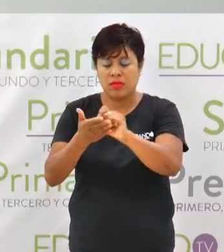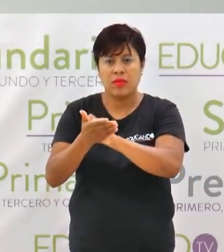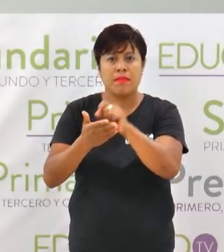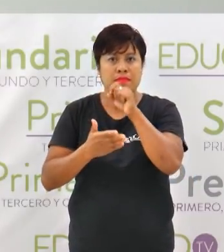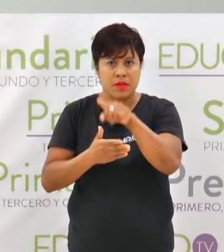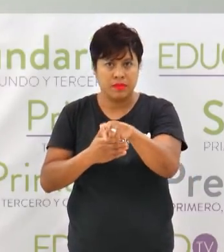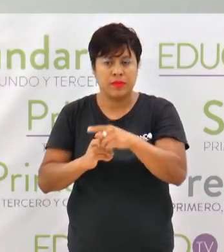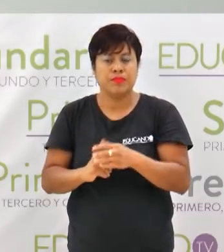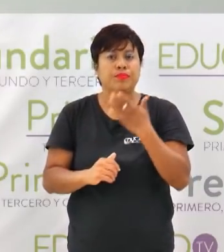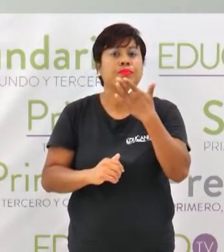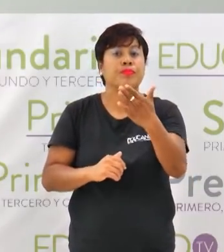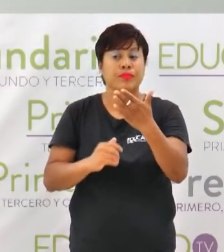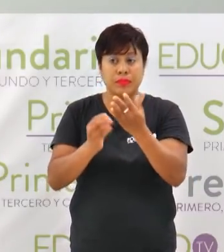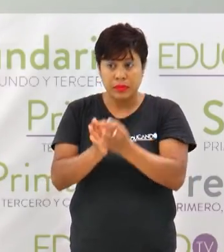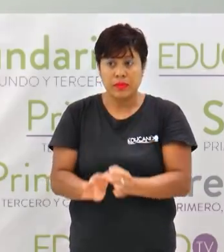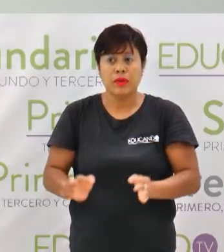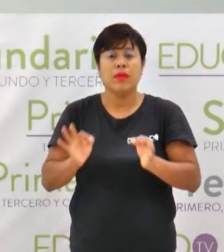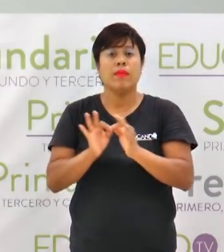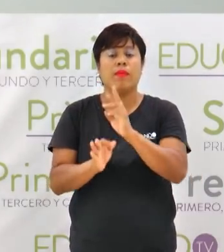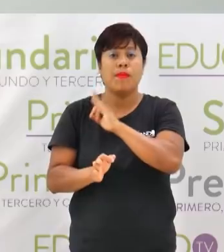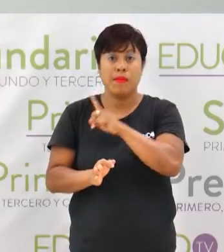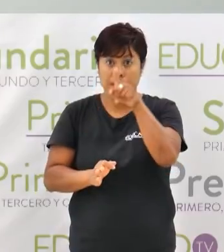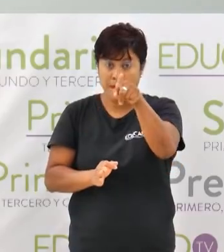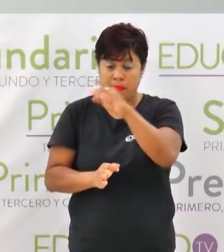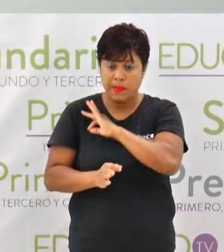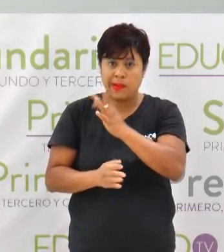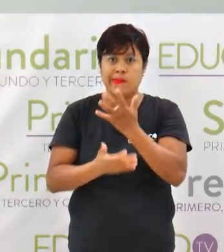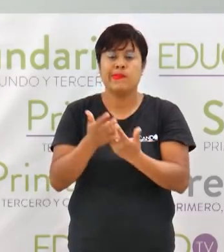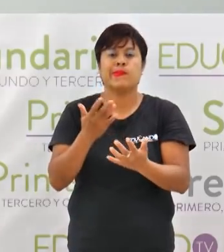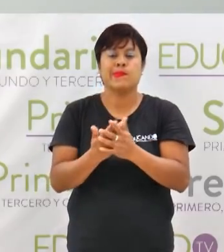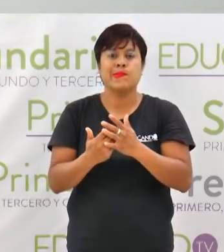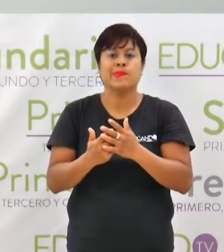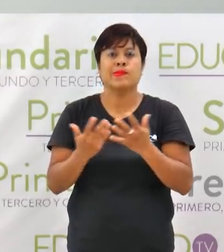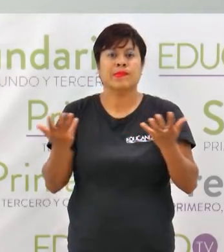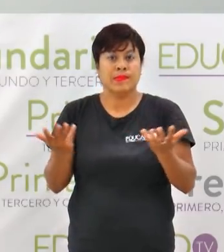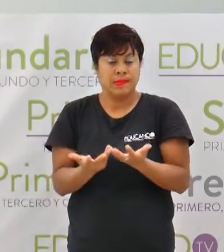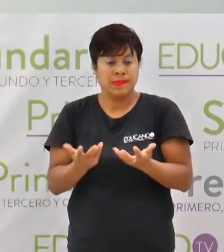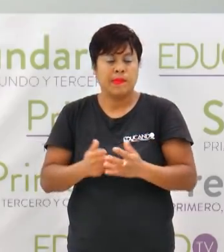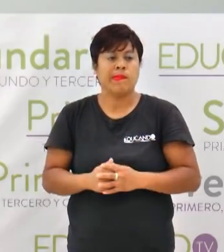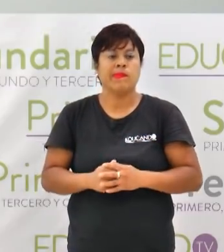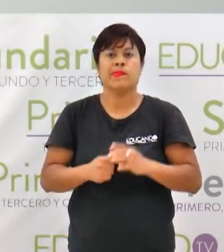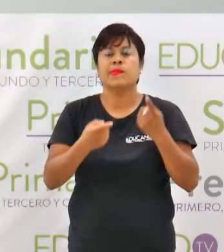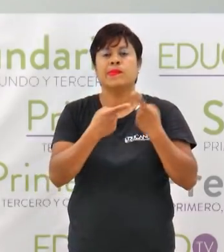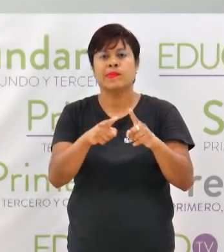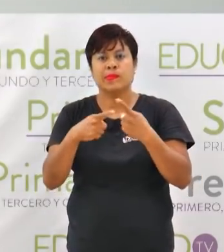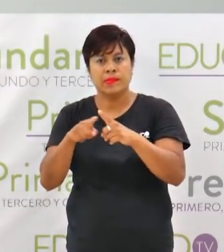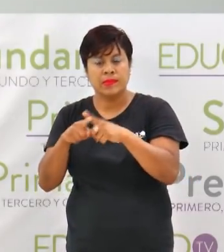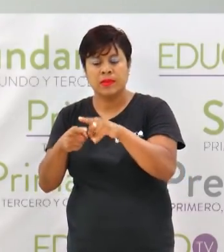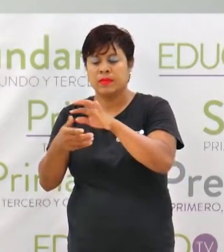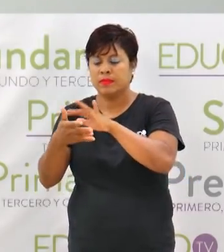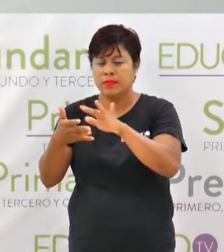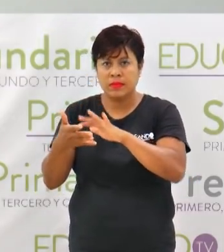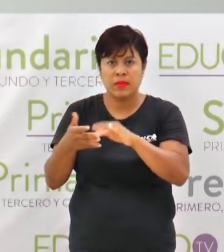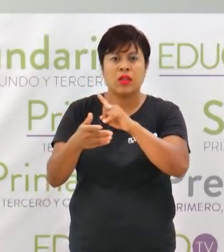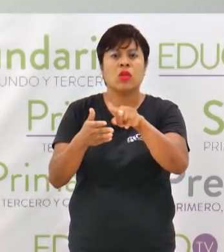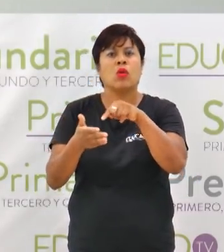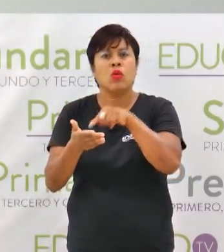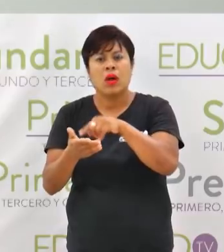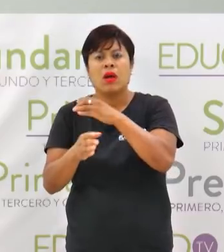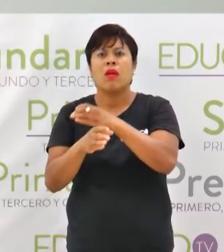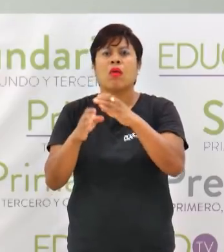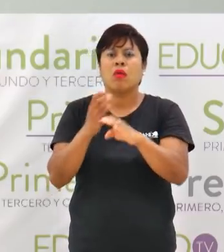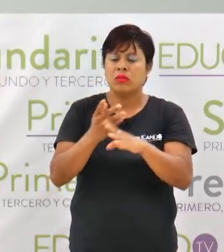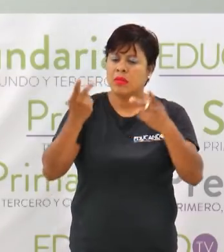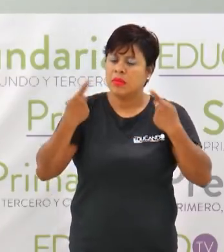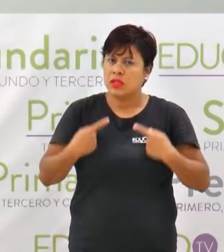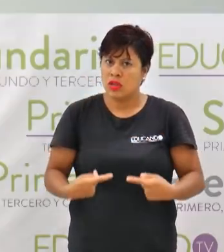textos. Muy importante que tú puedas realizar y hacer diferentes descripciones de lugares, de cosas,